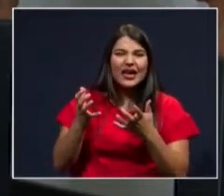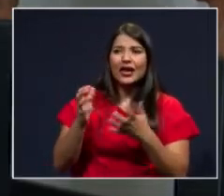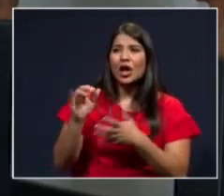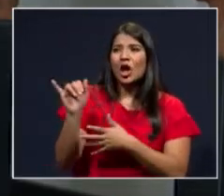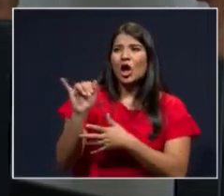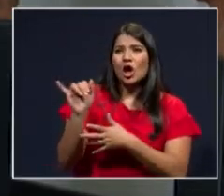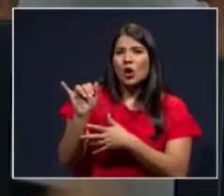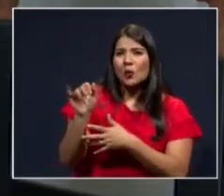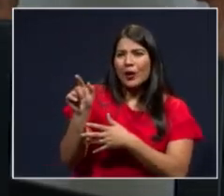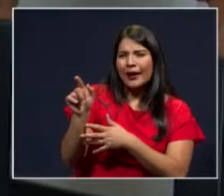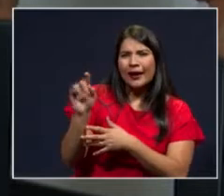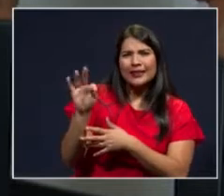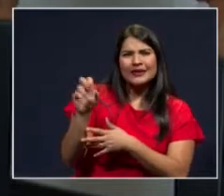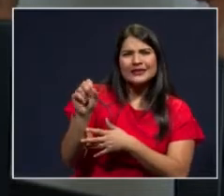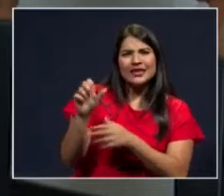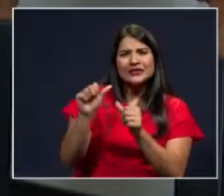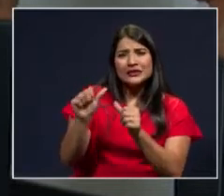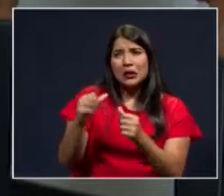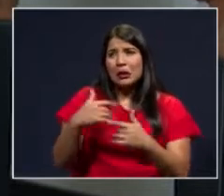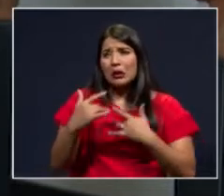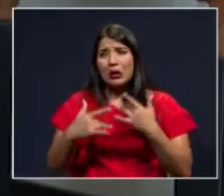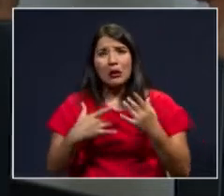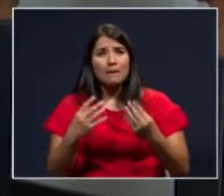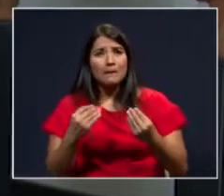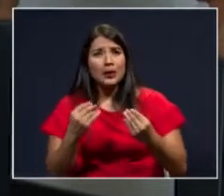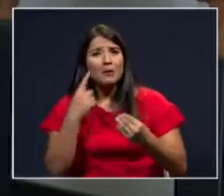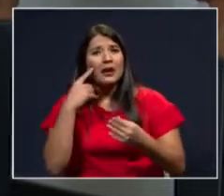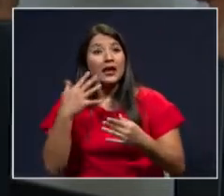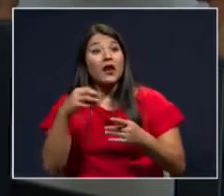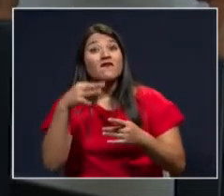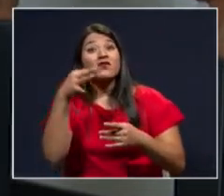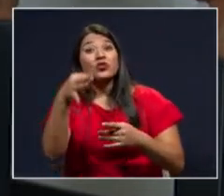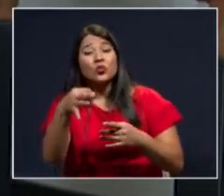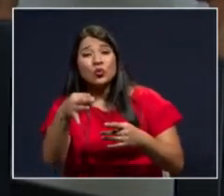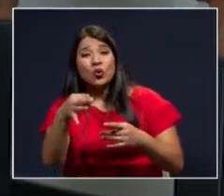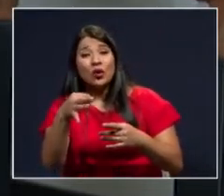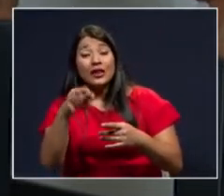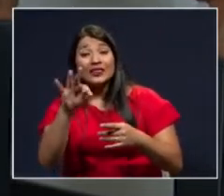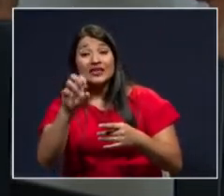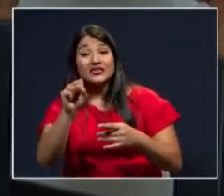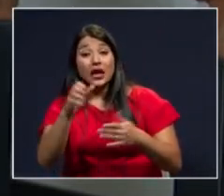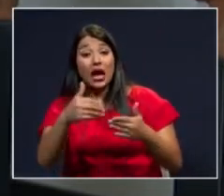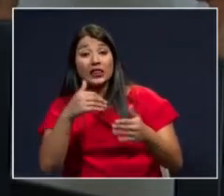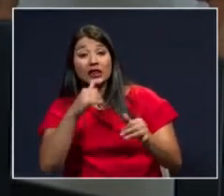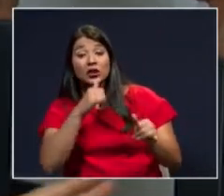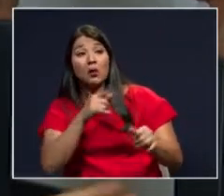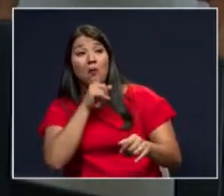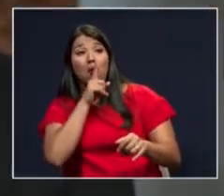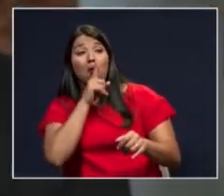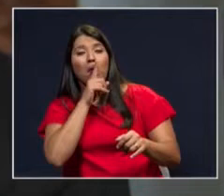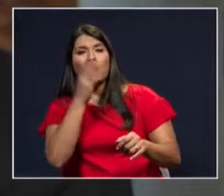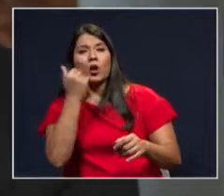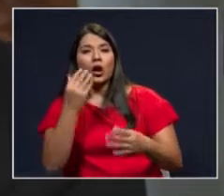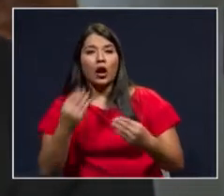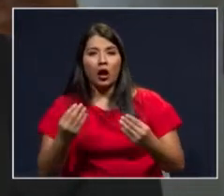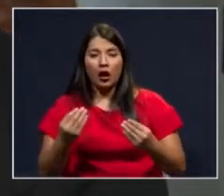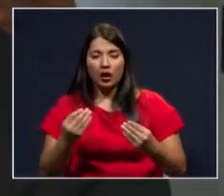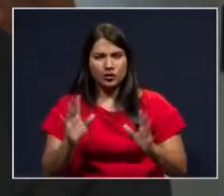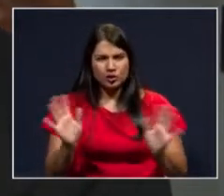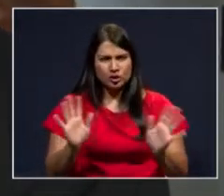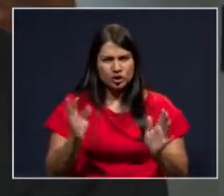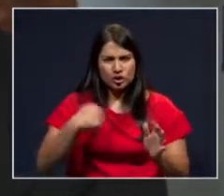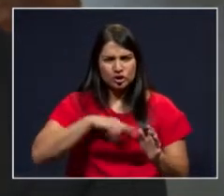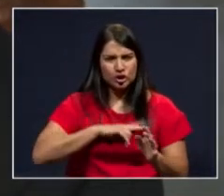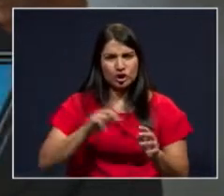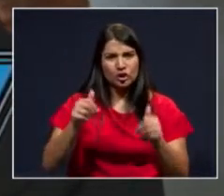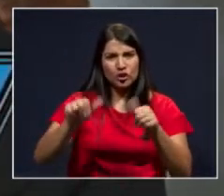de Elecciones para que no siga denunciando estas cosas, y por supuesto que nosotros no nos vamos a prestar a este juego político. Pues me parece que el señor